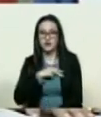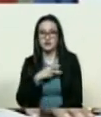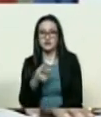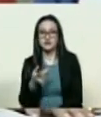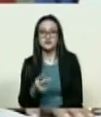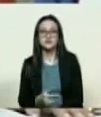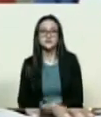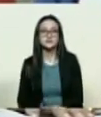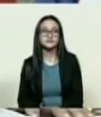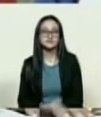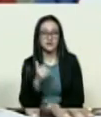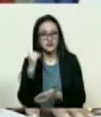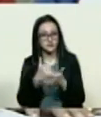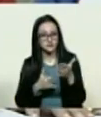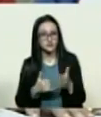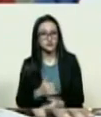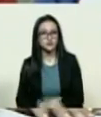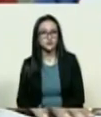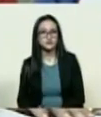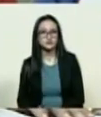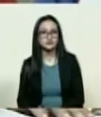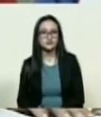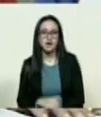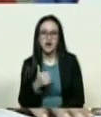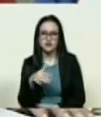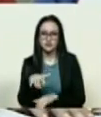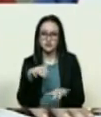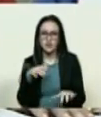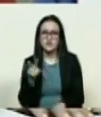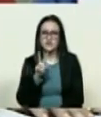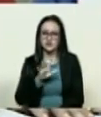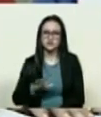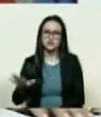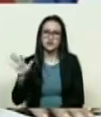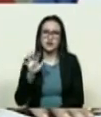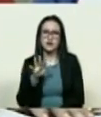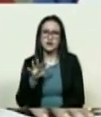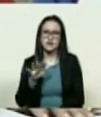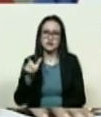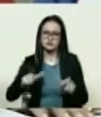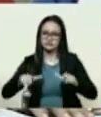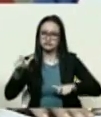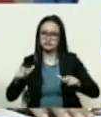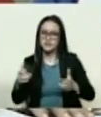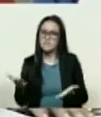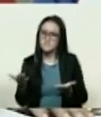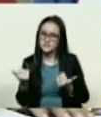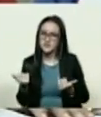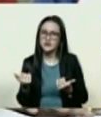cantidad importante y además grande de venezolanos que han manifestado y han pedido